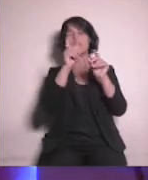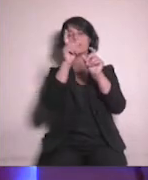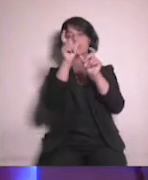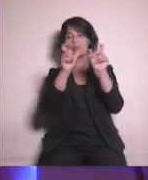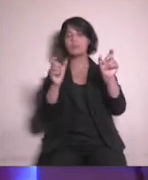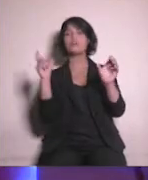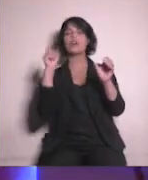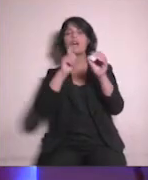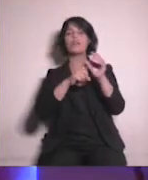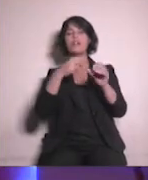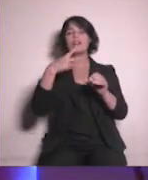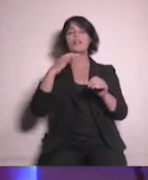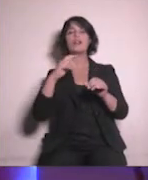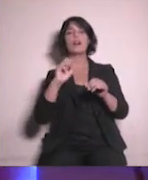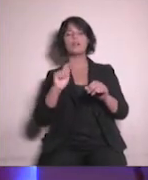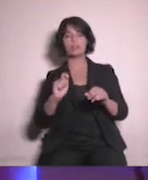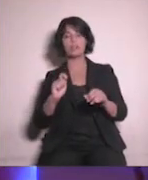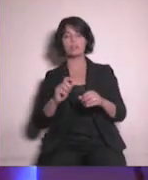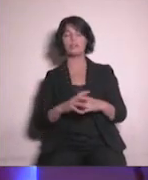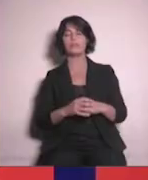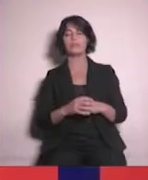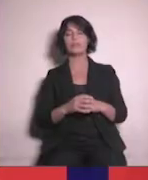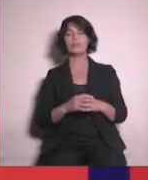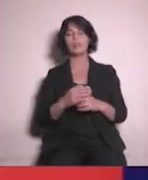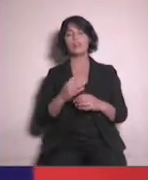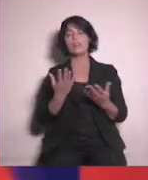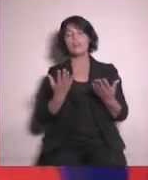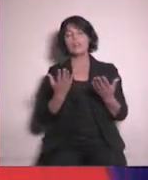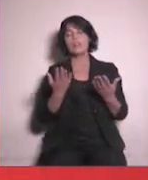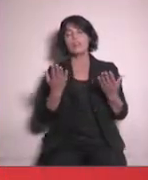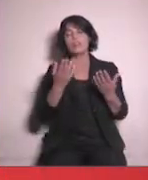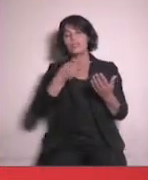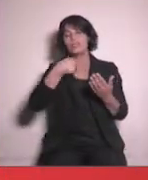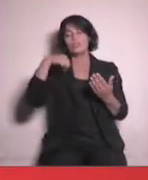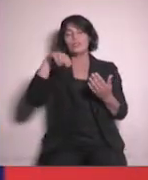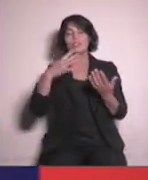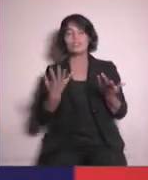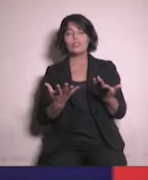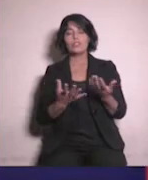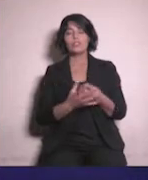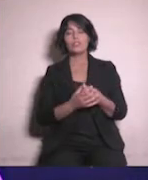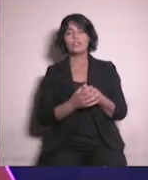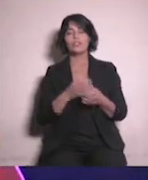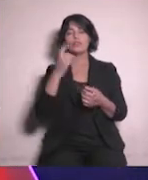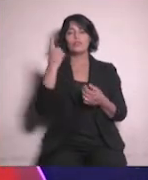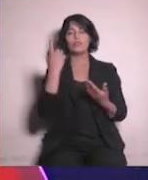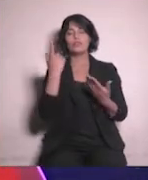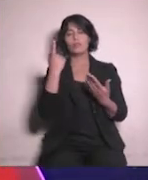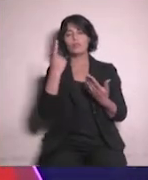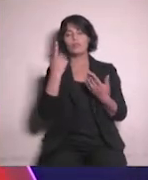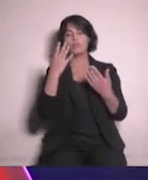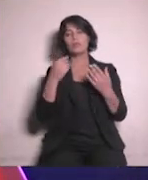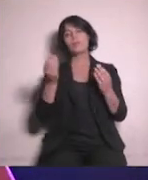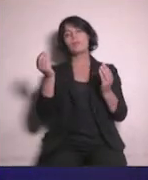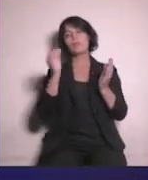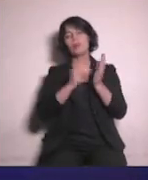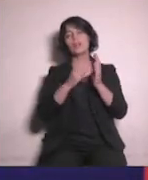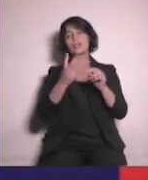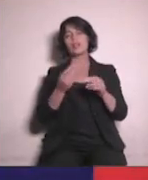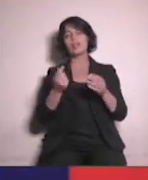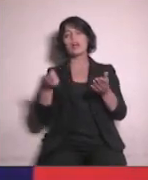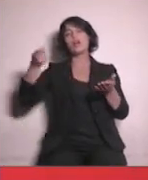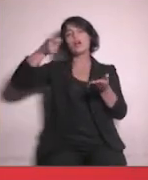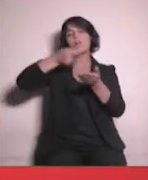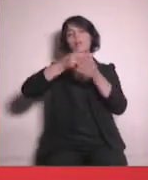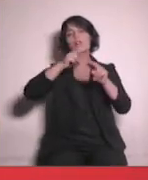A través del encaje que somos nosotros, un aportante más del fondo y el aportante más